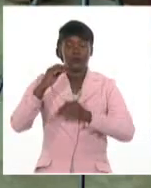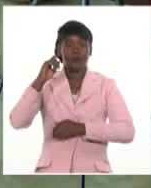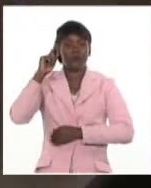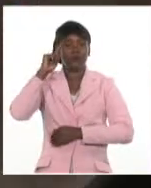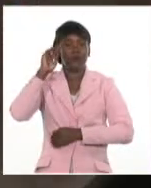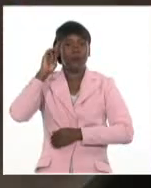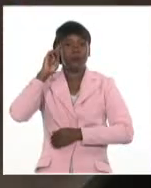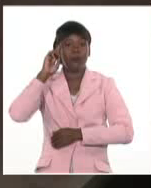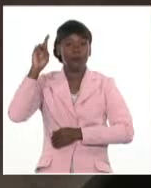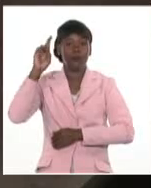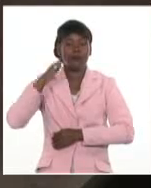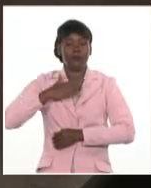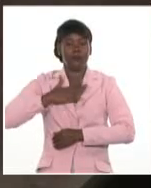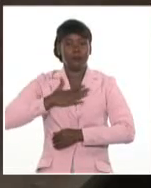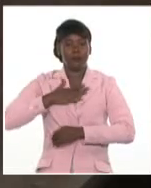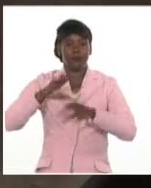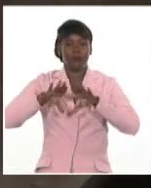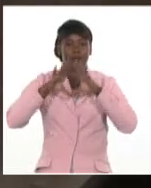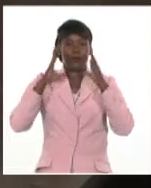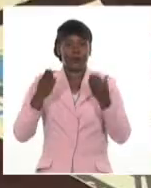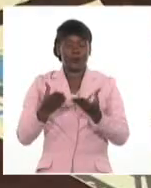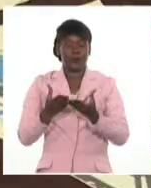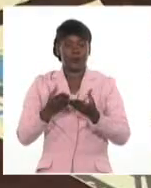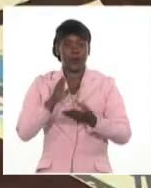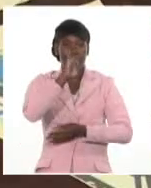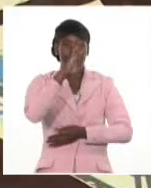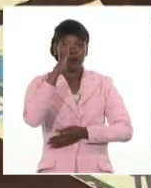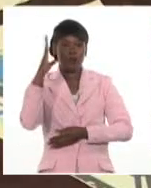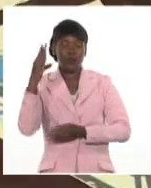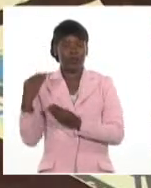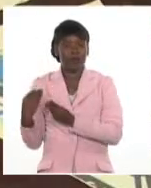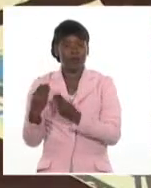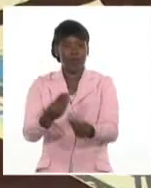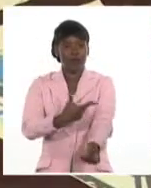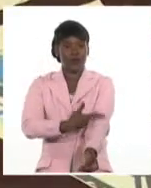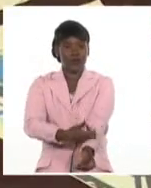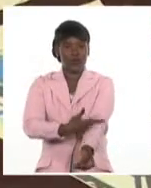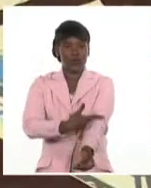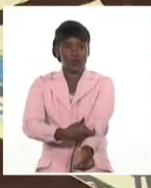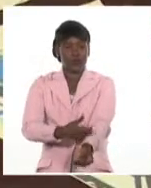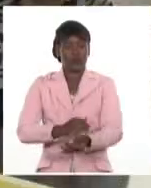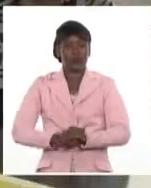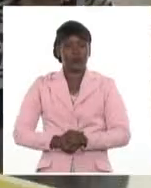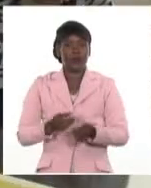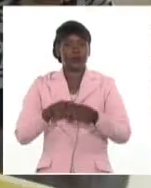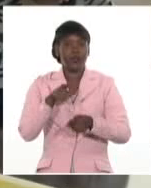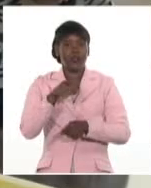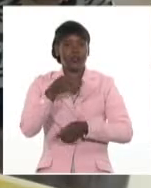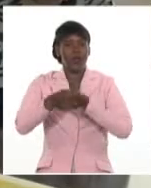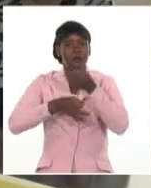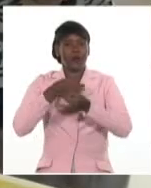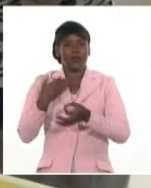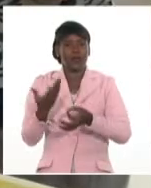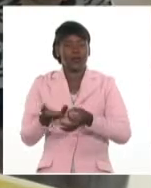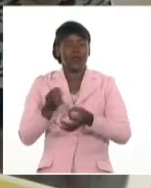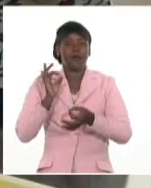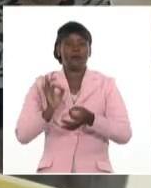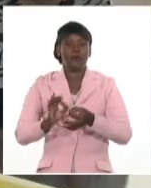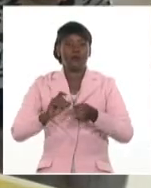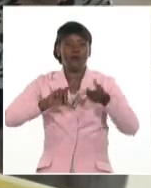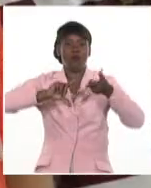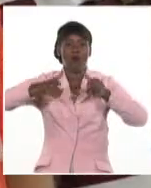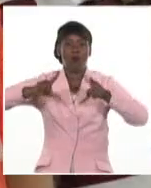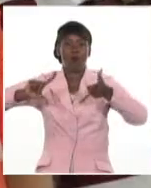profundo agradecimiento un nuevo donativo de la Biblioteca Nacional. Se trata de 60 carteles que permiten revisitar obras de